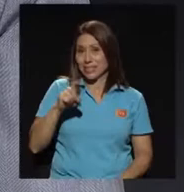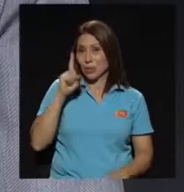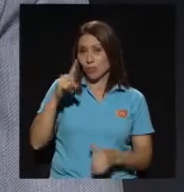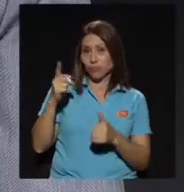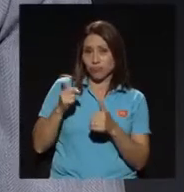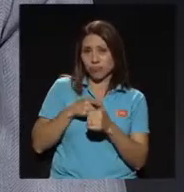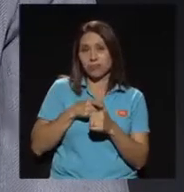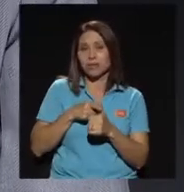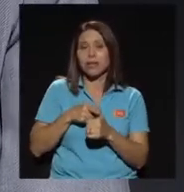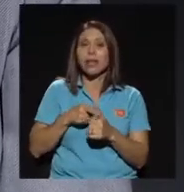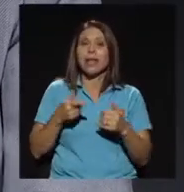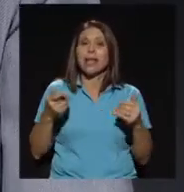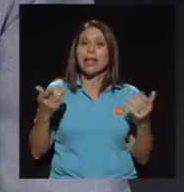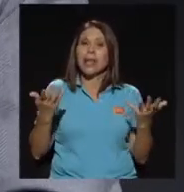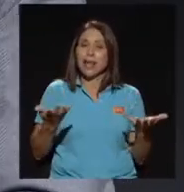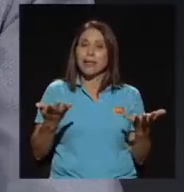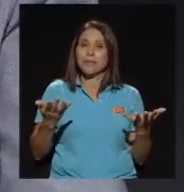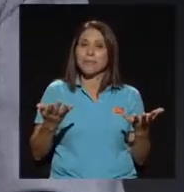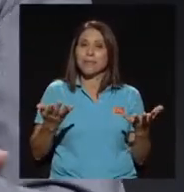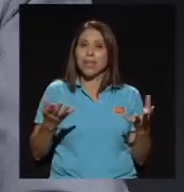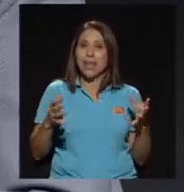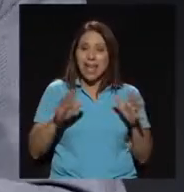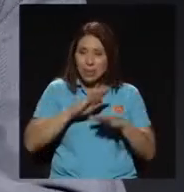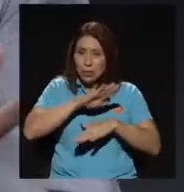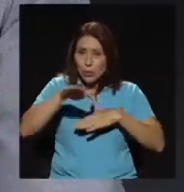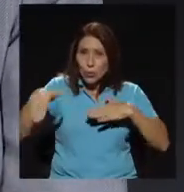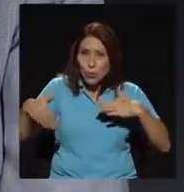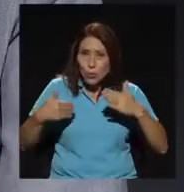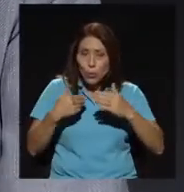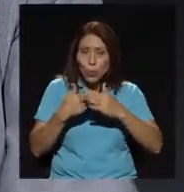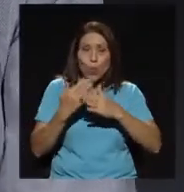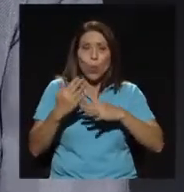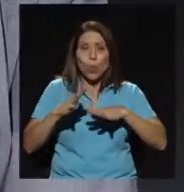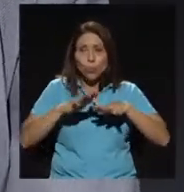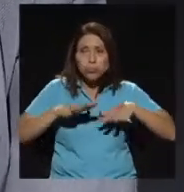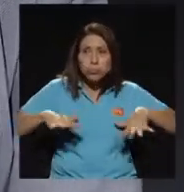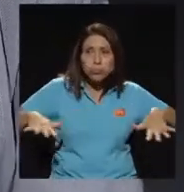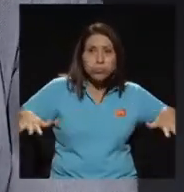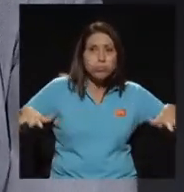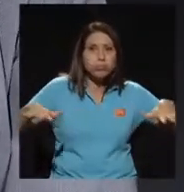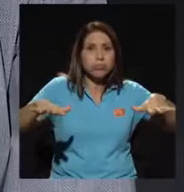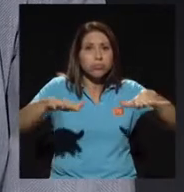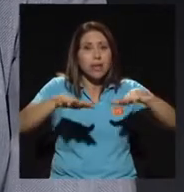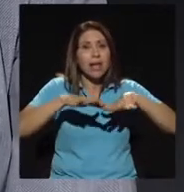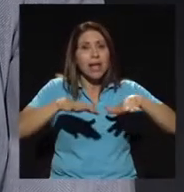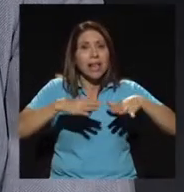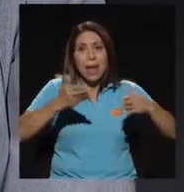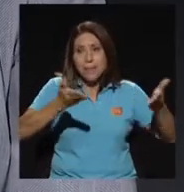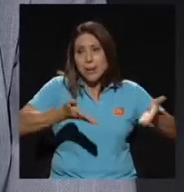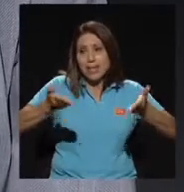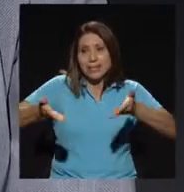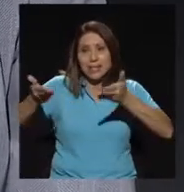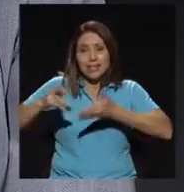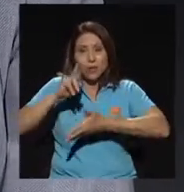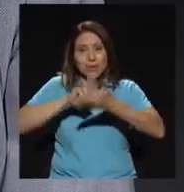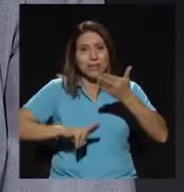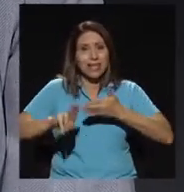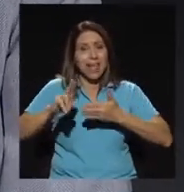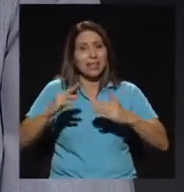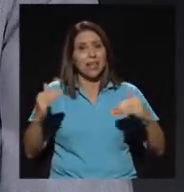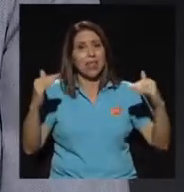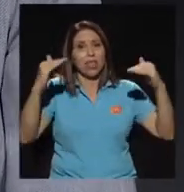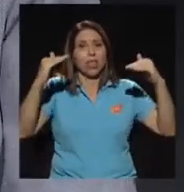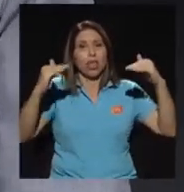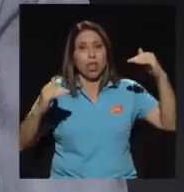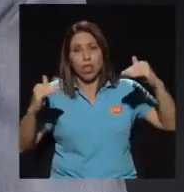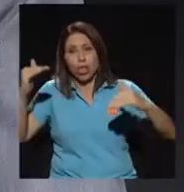es que la presencia en el conjunto del territorio periférico es bastante desigual, uh-huh. no solo en la cantidad de